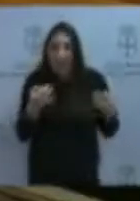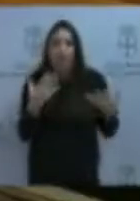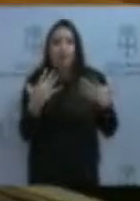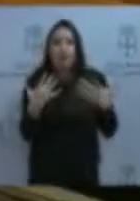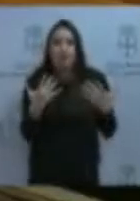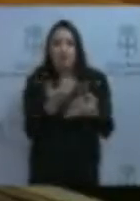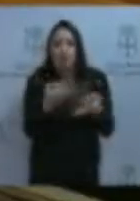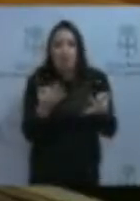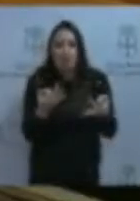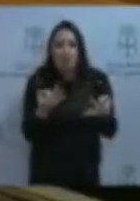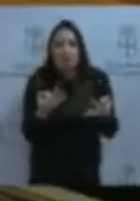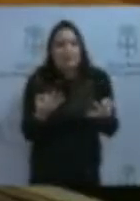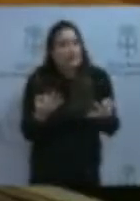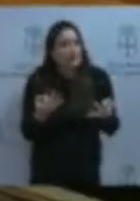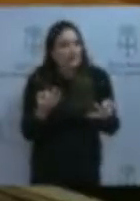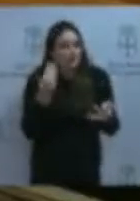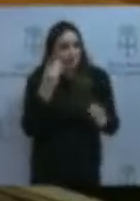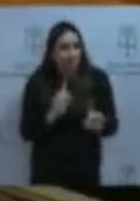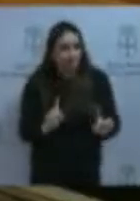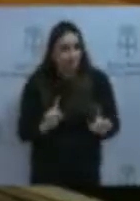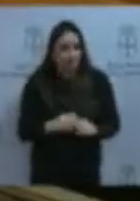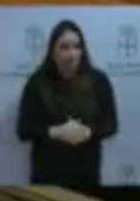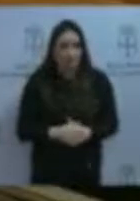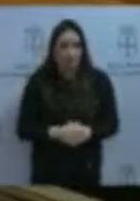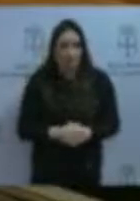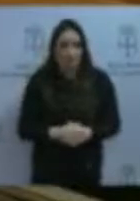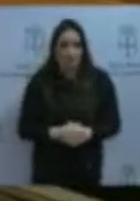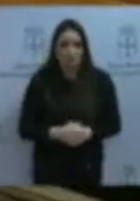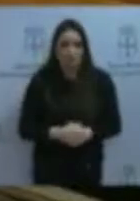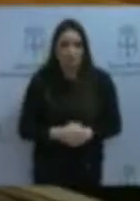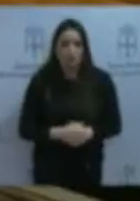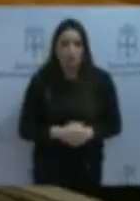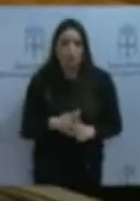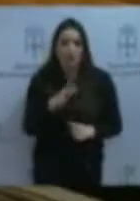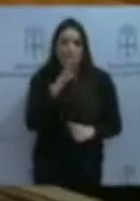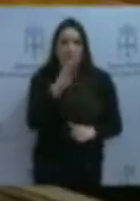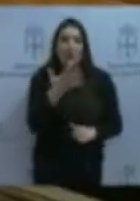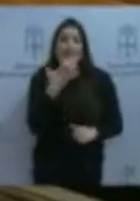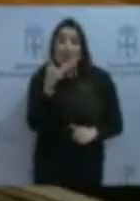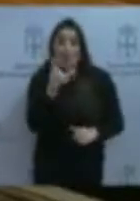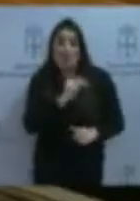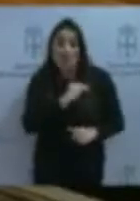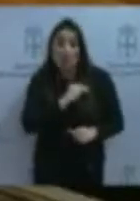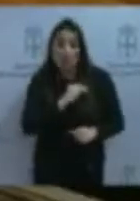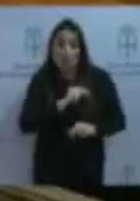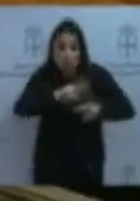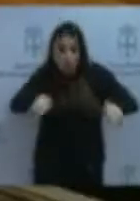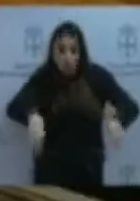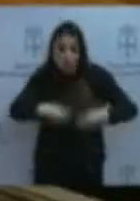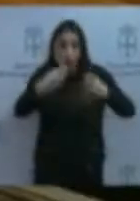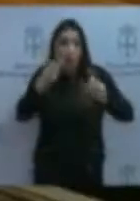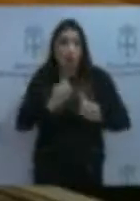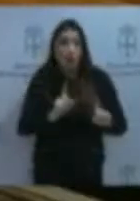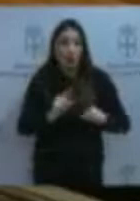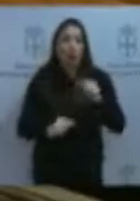esa solvencia que necesita la Administración. Porque cuando no se actualizan los méritos, lo que